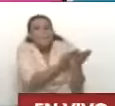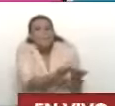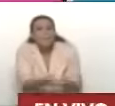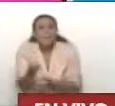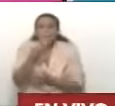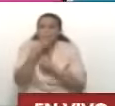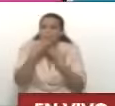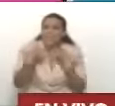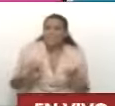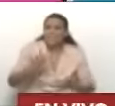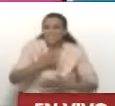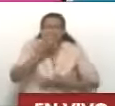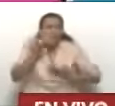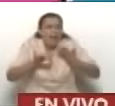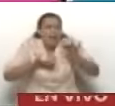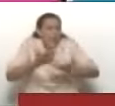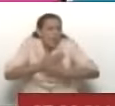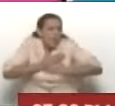tan hermosa.